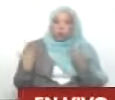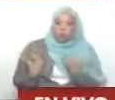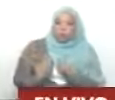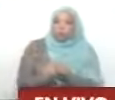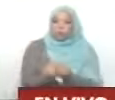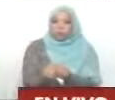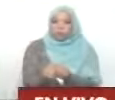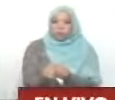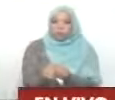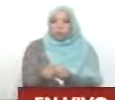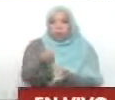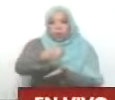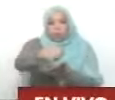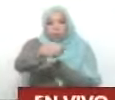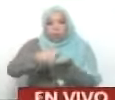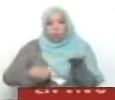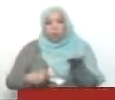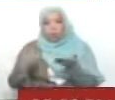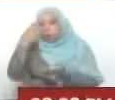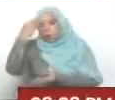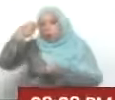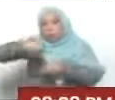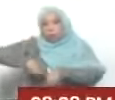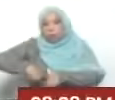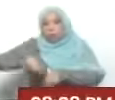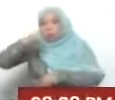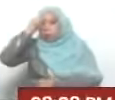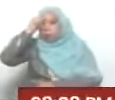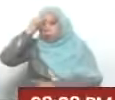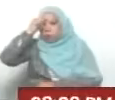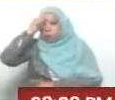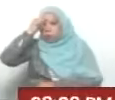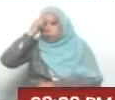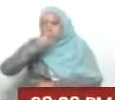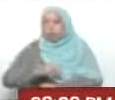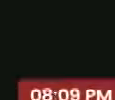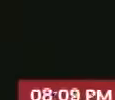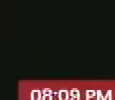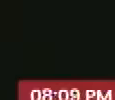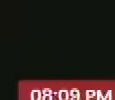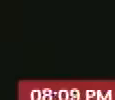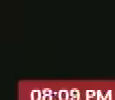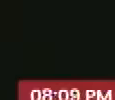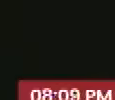fue a una firma de acuerdos con Turquía y